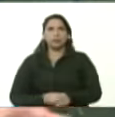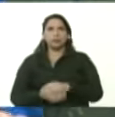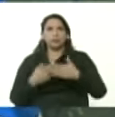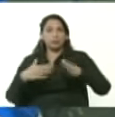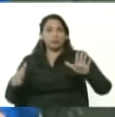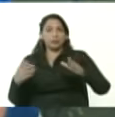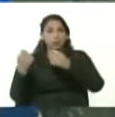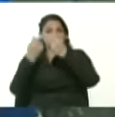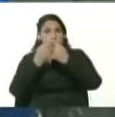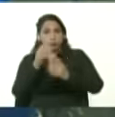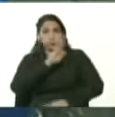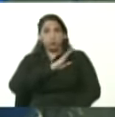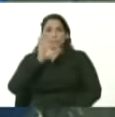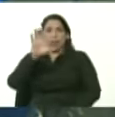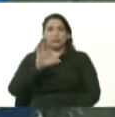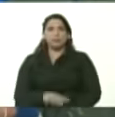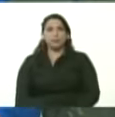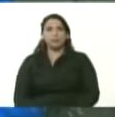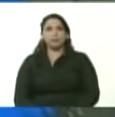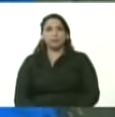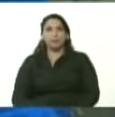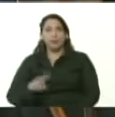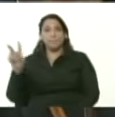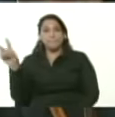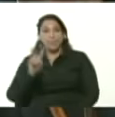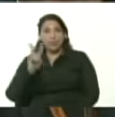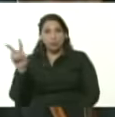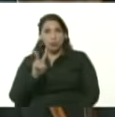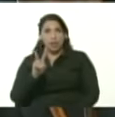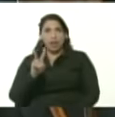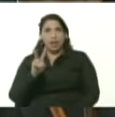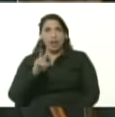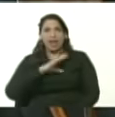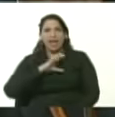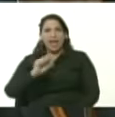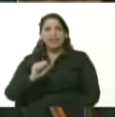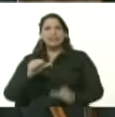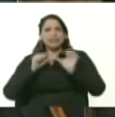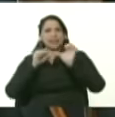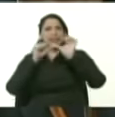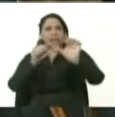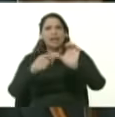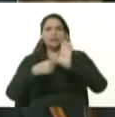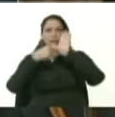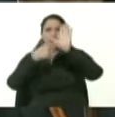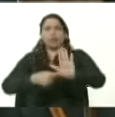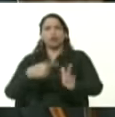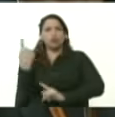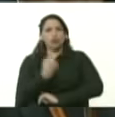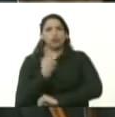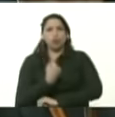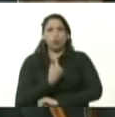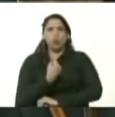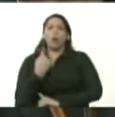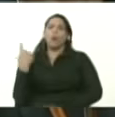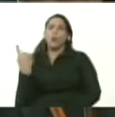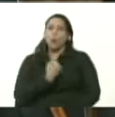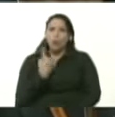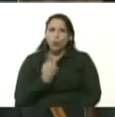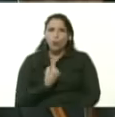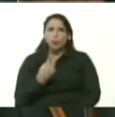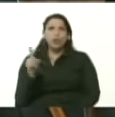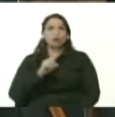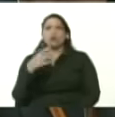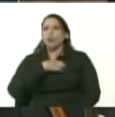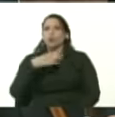activos de su país. Venezuela es y seguirá siendo una sola, única e